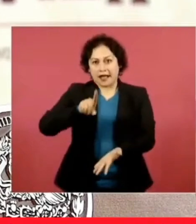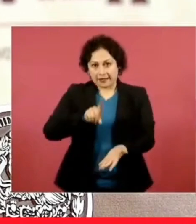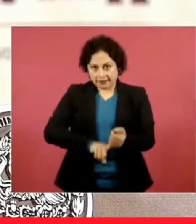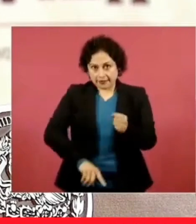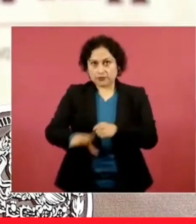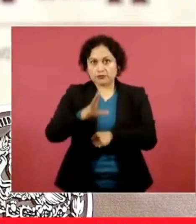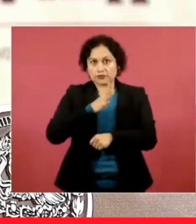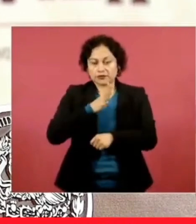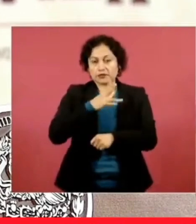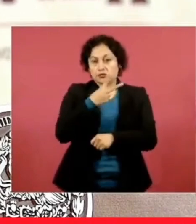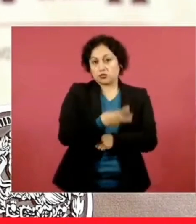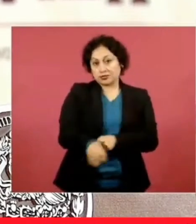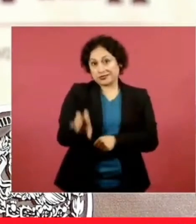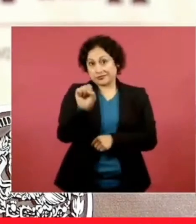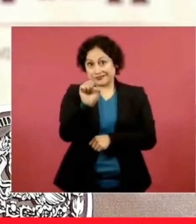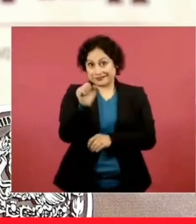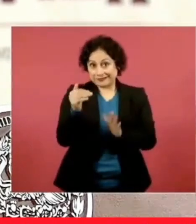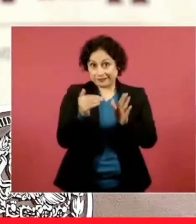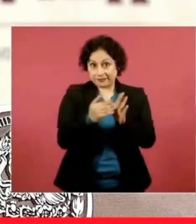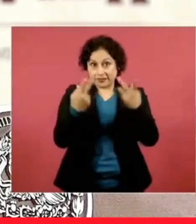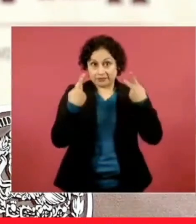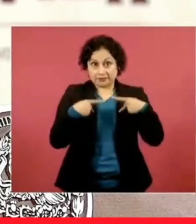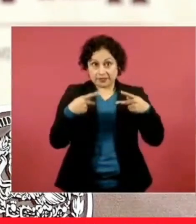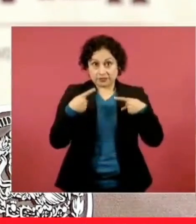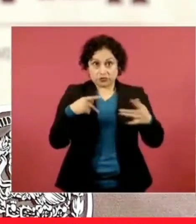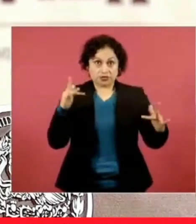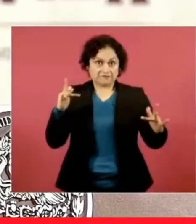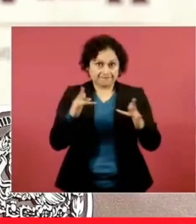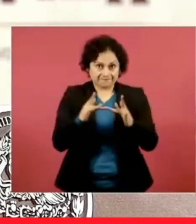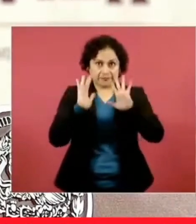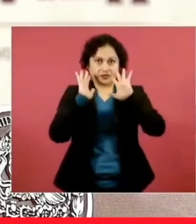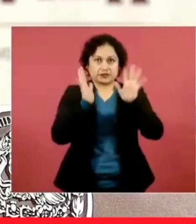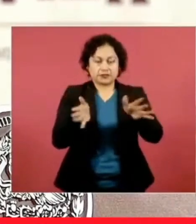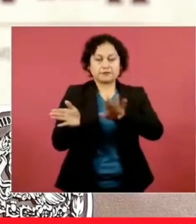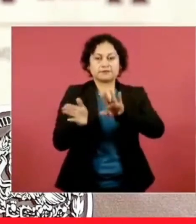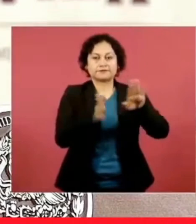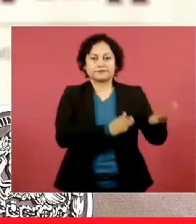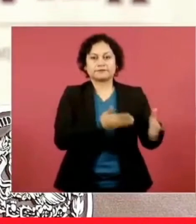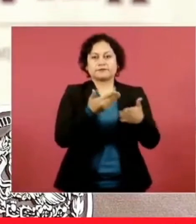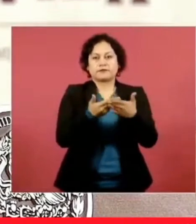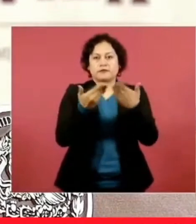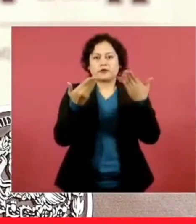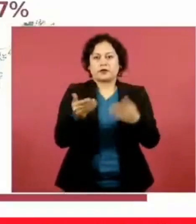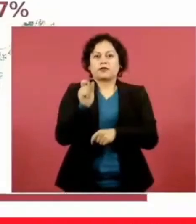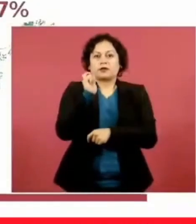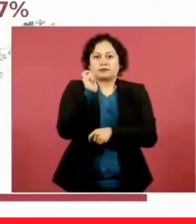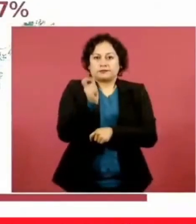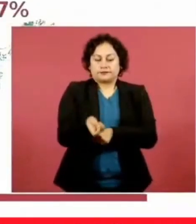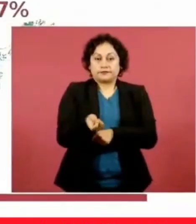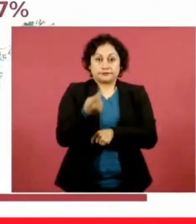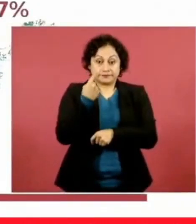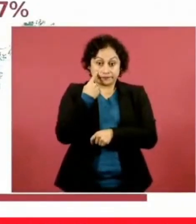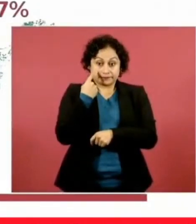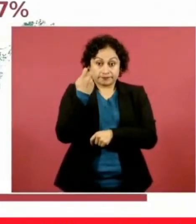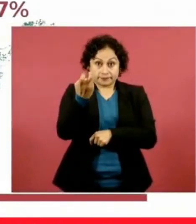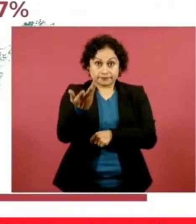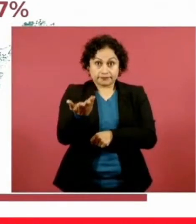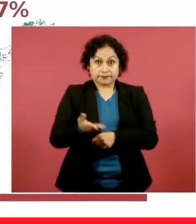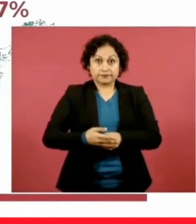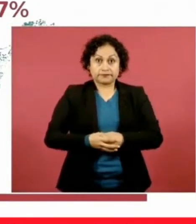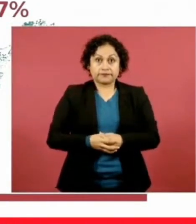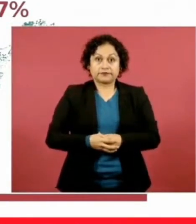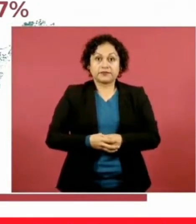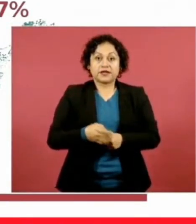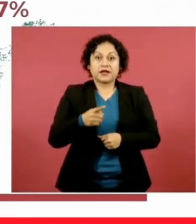habitantes. Ahora, los puntos porcentuales en este último tramo del despliegue cada vez son más difíciles,